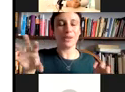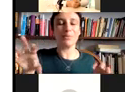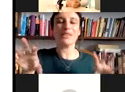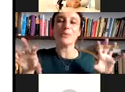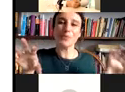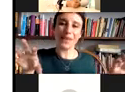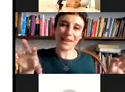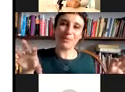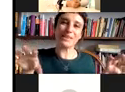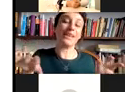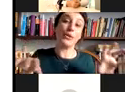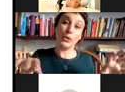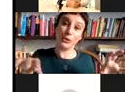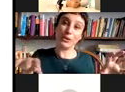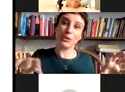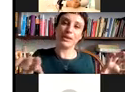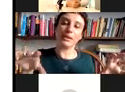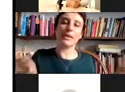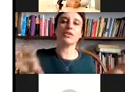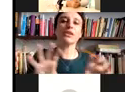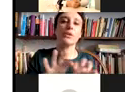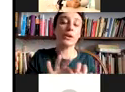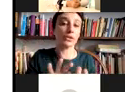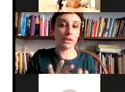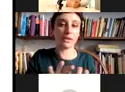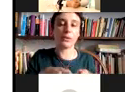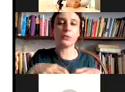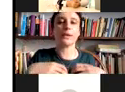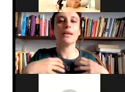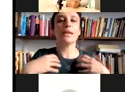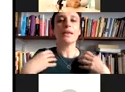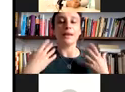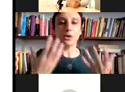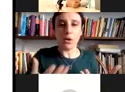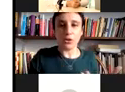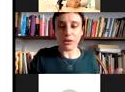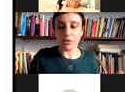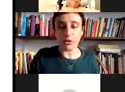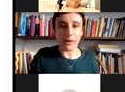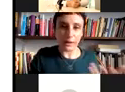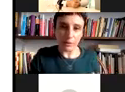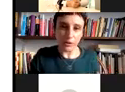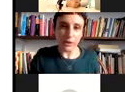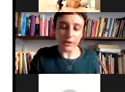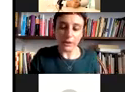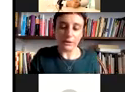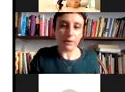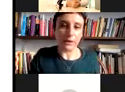tipo de discriminación, la discapacidad otro tipo de discriminación, y cuando se entrecruzan dan otra forma, que